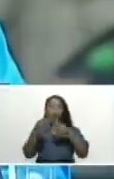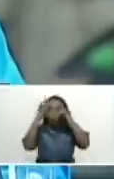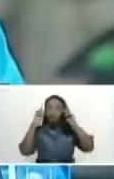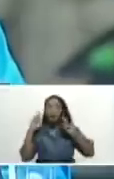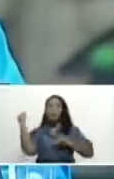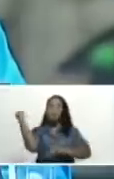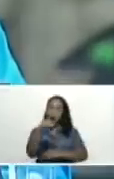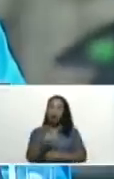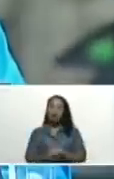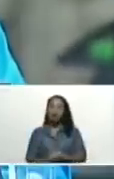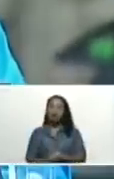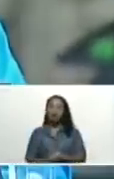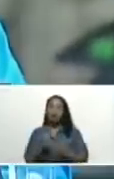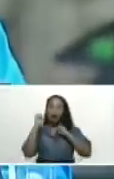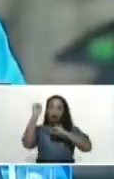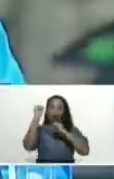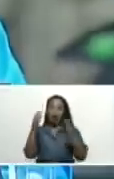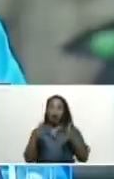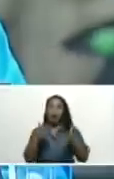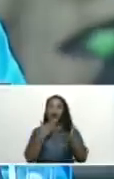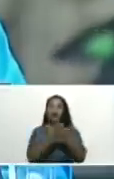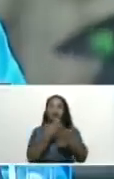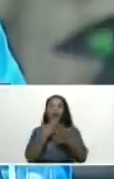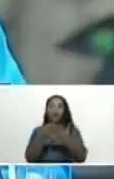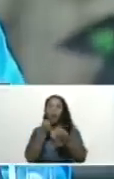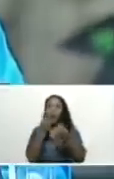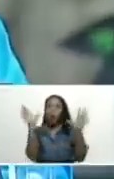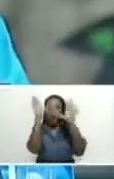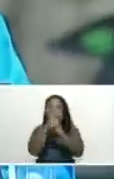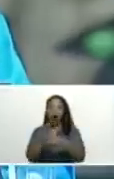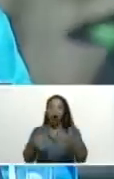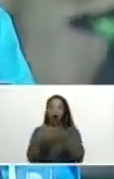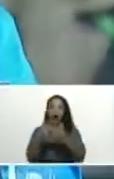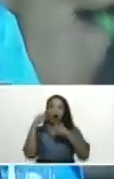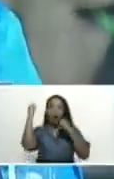más y triunfaremos. Muchas gracias, buenas noches. Hasta la victoria siempre. Gracias.